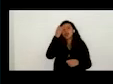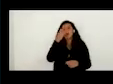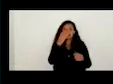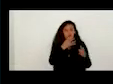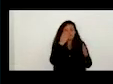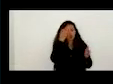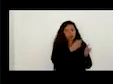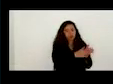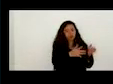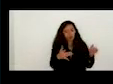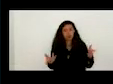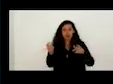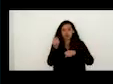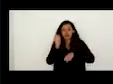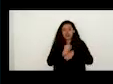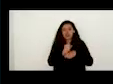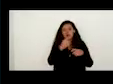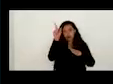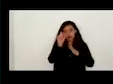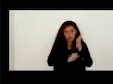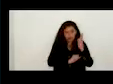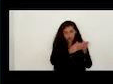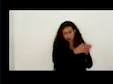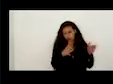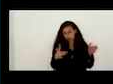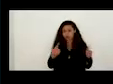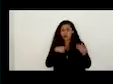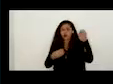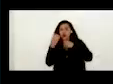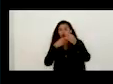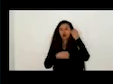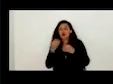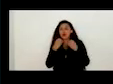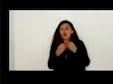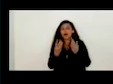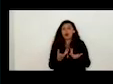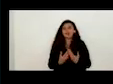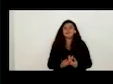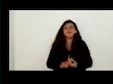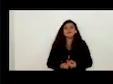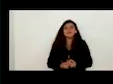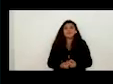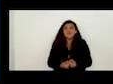semana y del mes yo consuma alimentos de